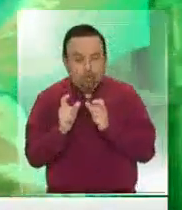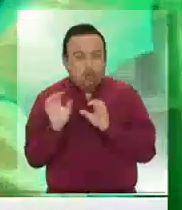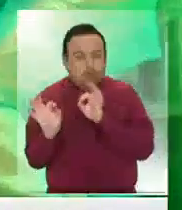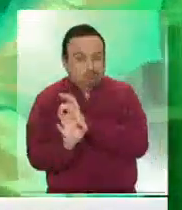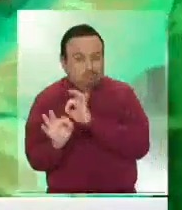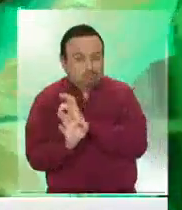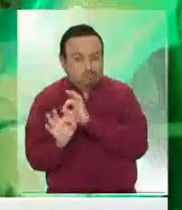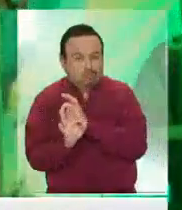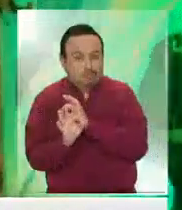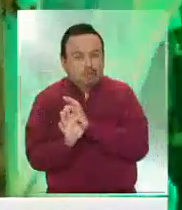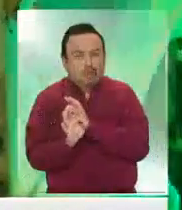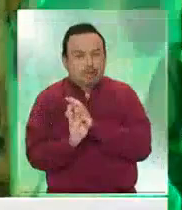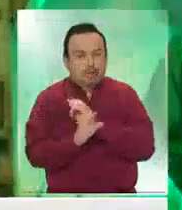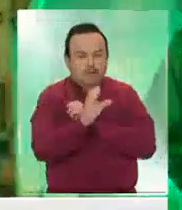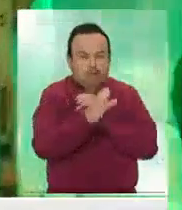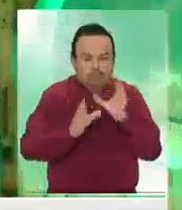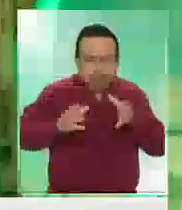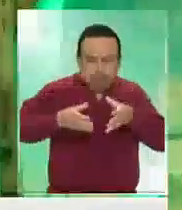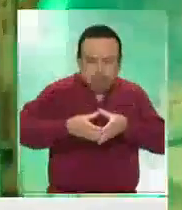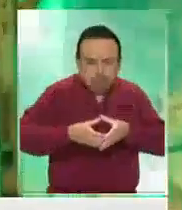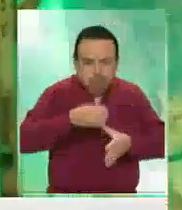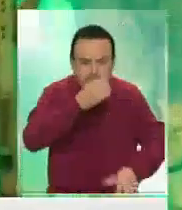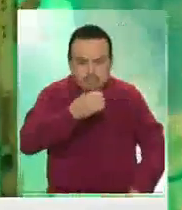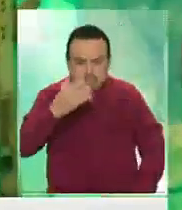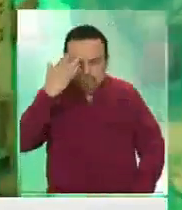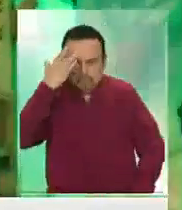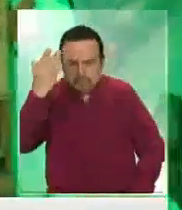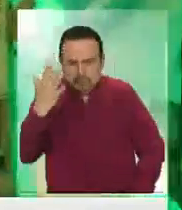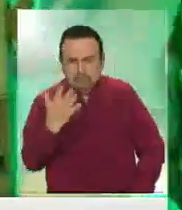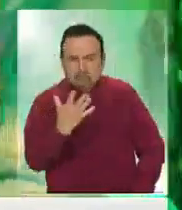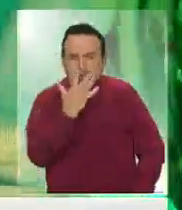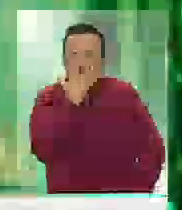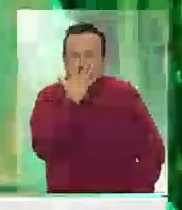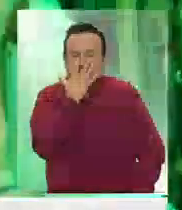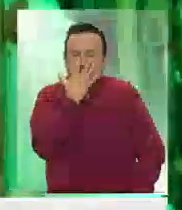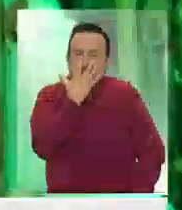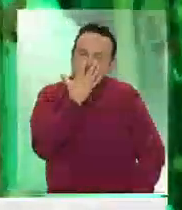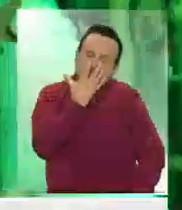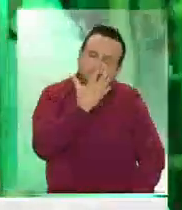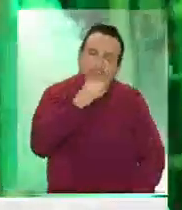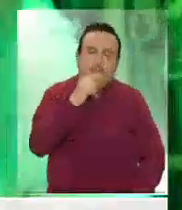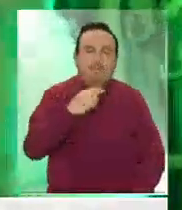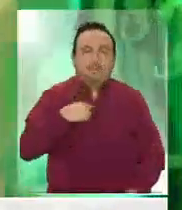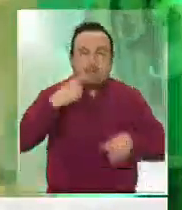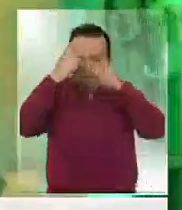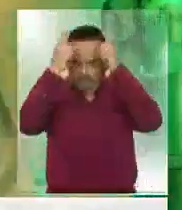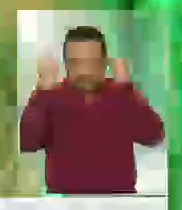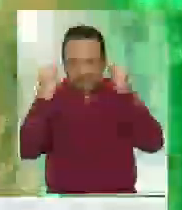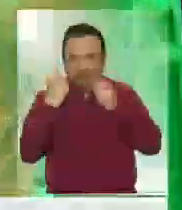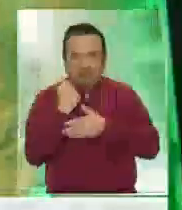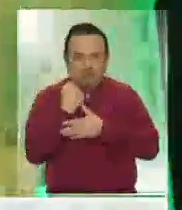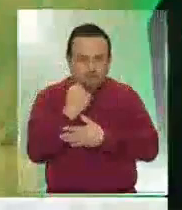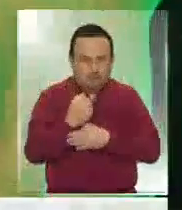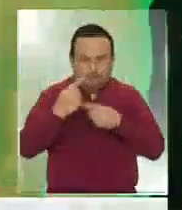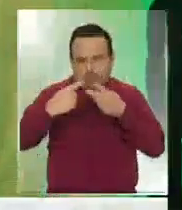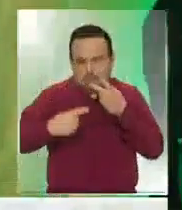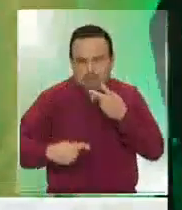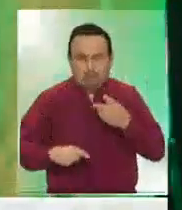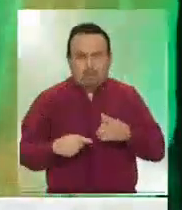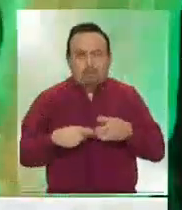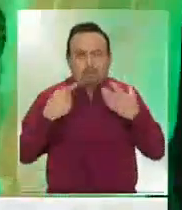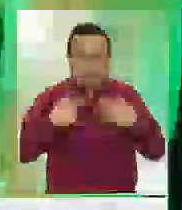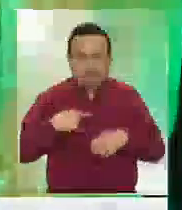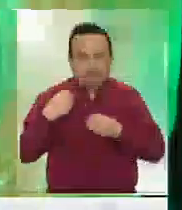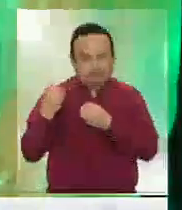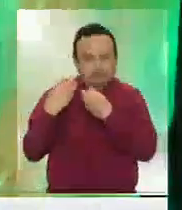es efectuado por una tripulación que considera anestesiólogos, enfermeros, paramédicos y enfermeros de combate, que tienen un